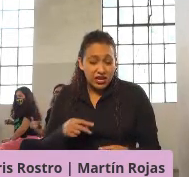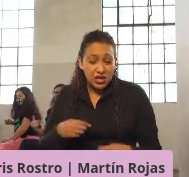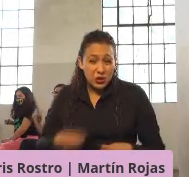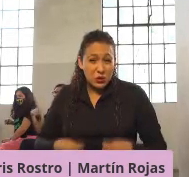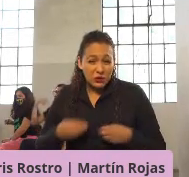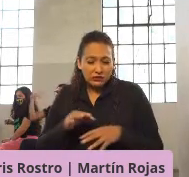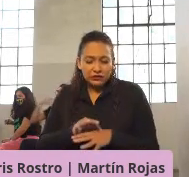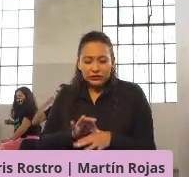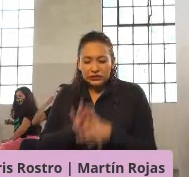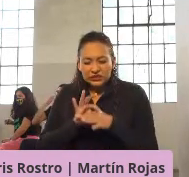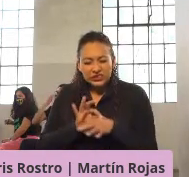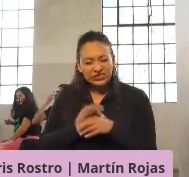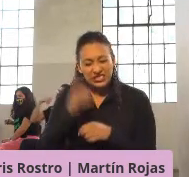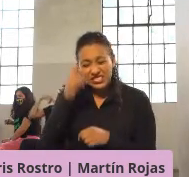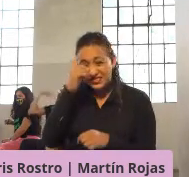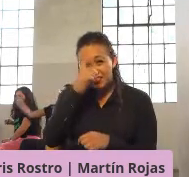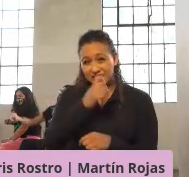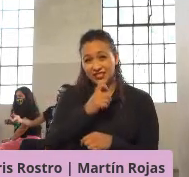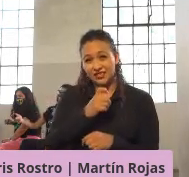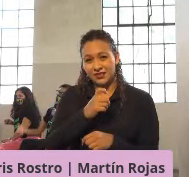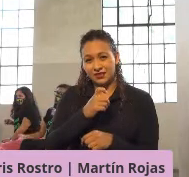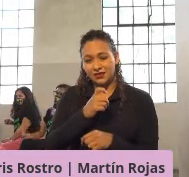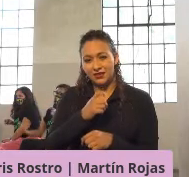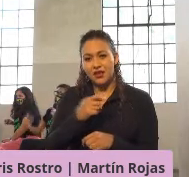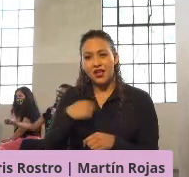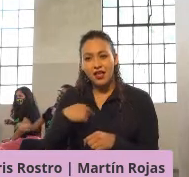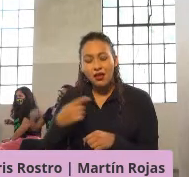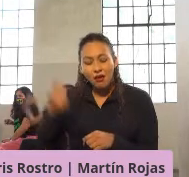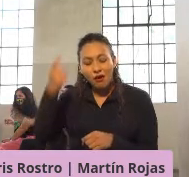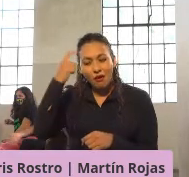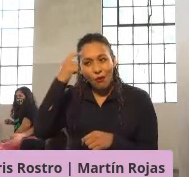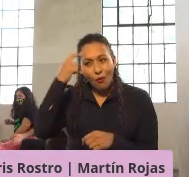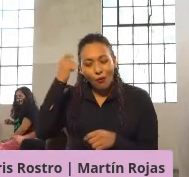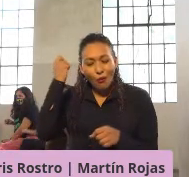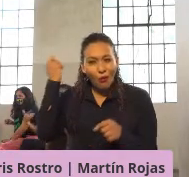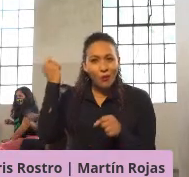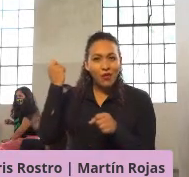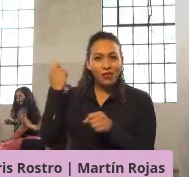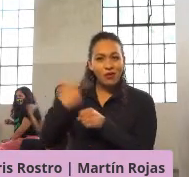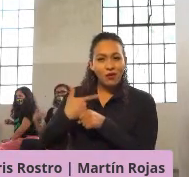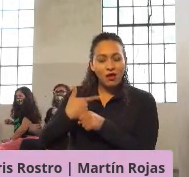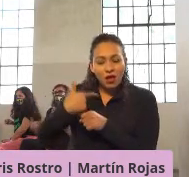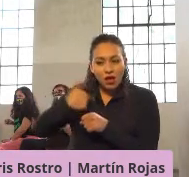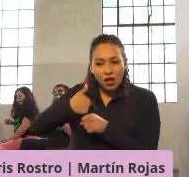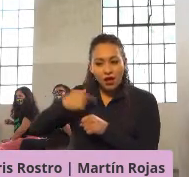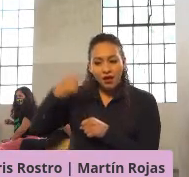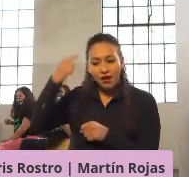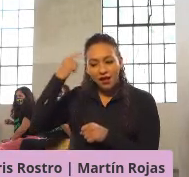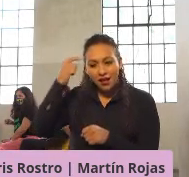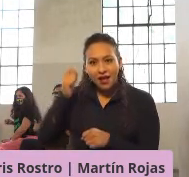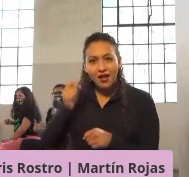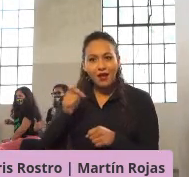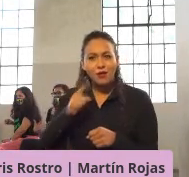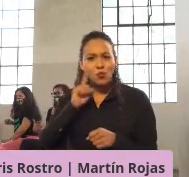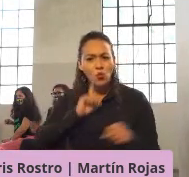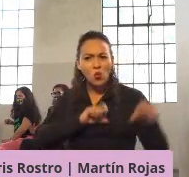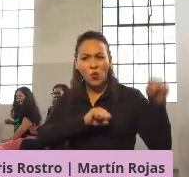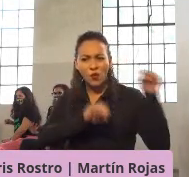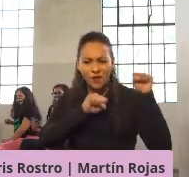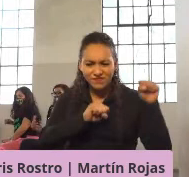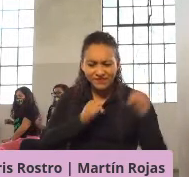ella me activó, o sea, a ella la activó el feminicidio de su mejor amiga y a mí me activa ella, ¿no? Y me